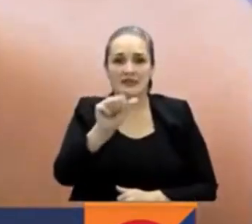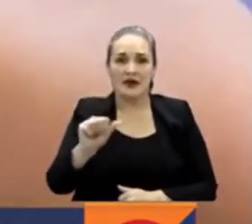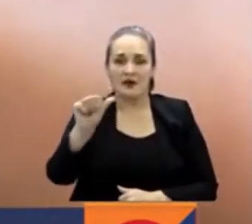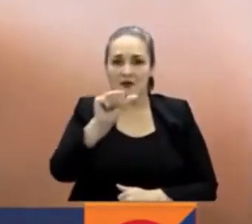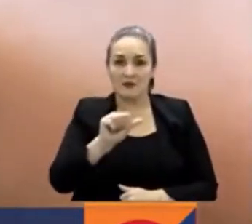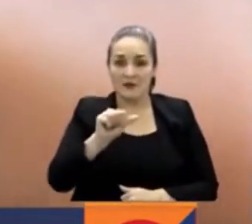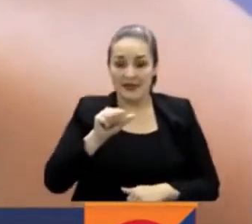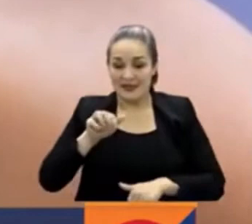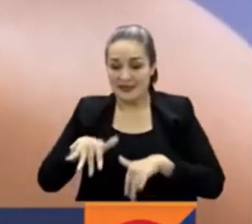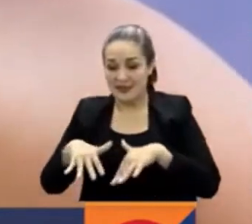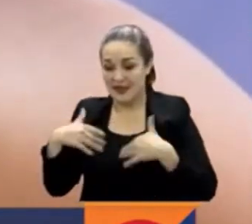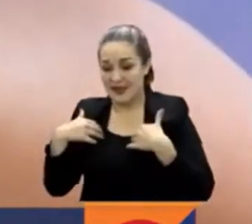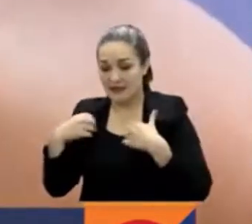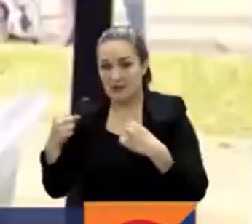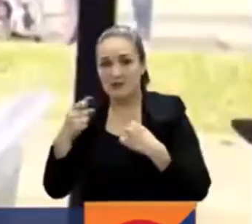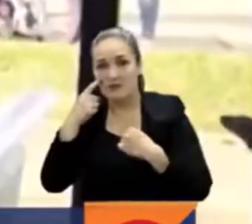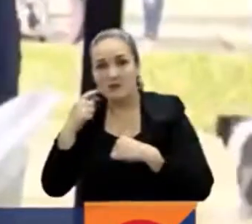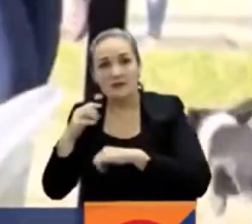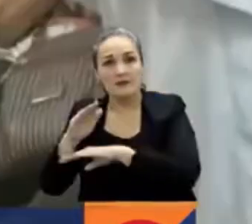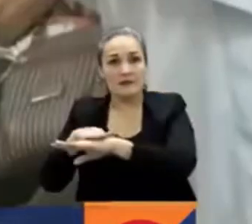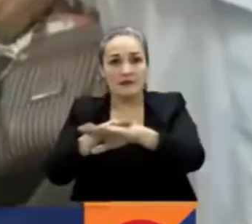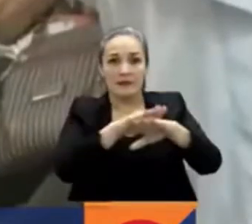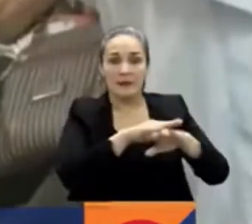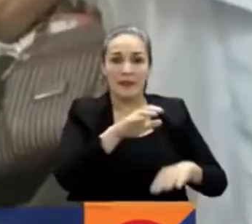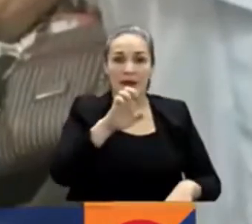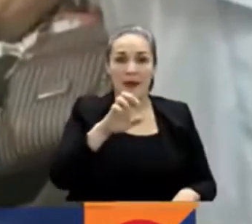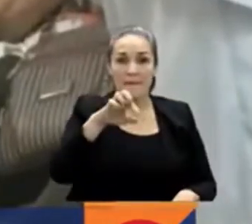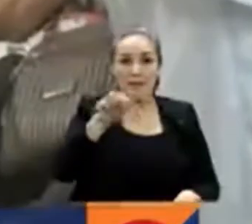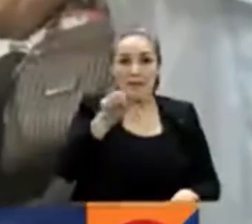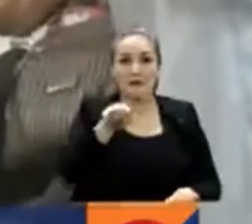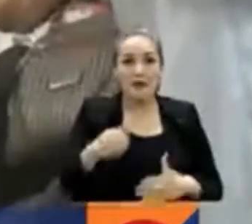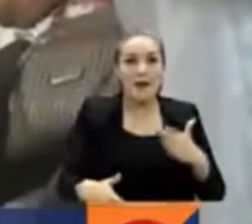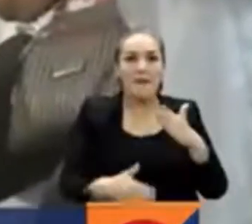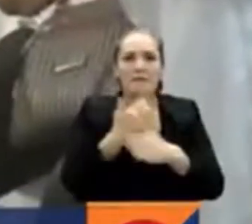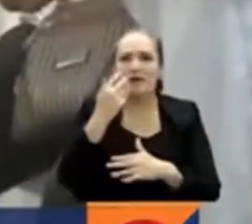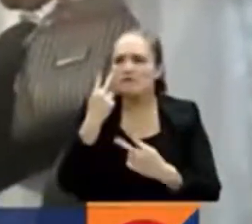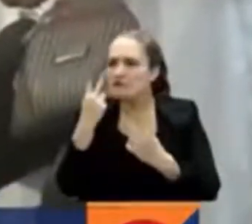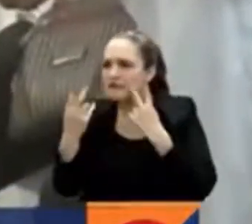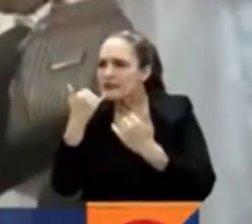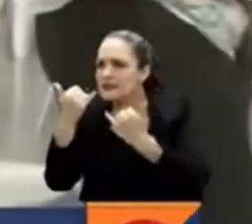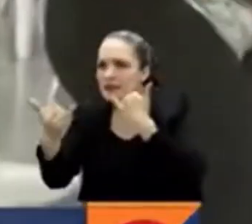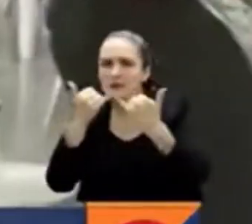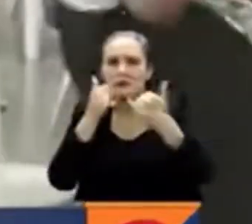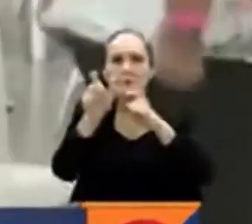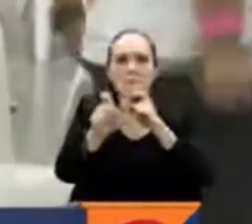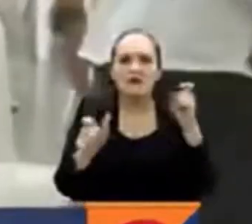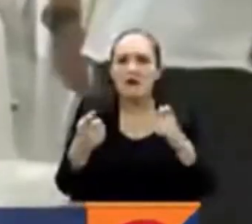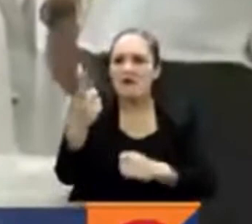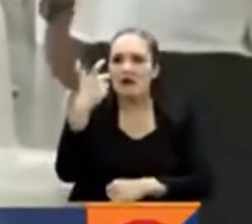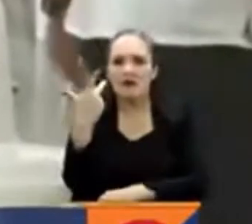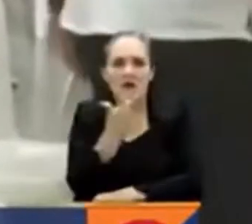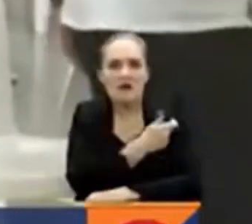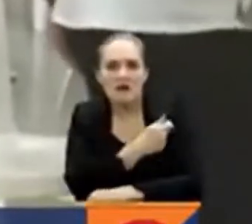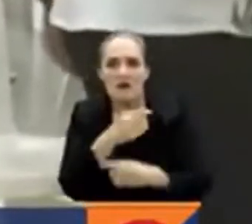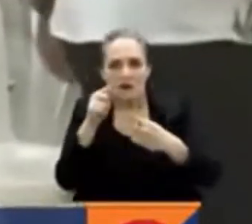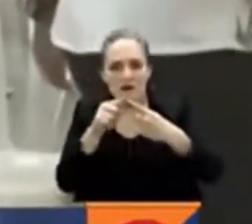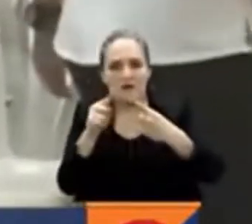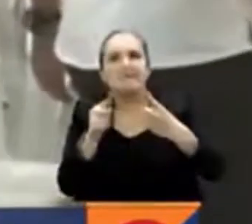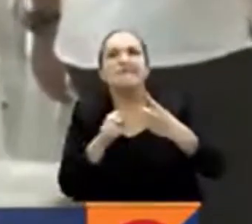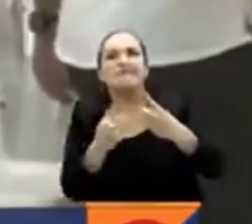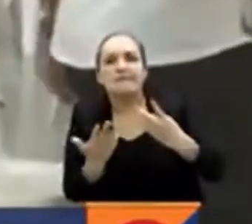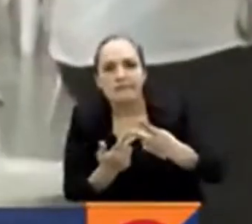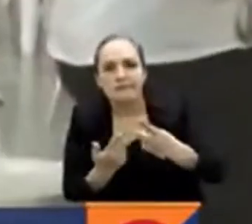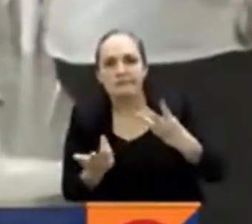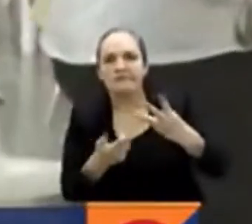La Secretaría de Salud hizo un llamado a la CPS para que inicien un seguimiento de los usuarios que aún no completan su esquema de